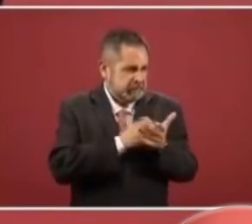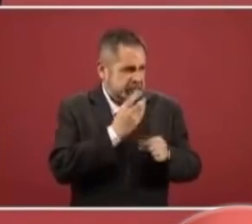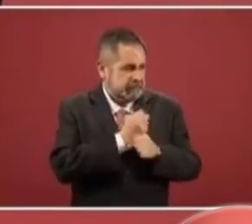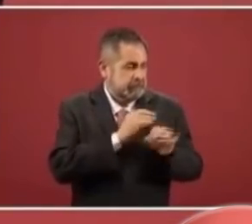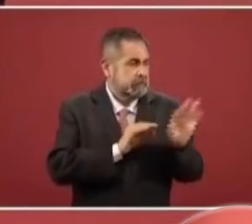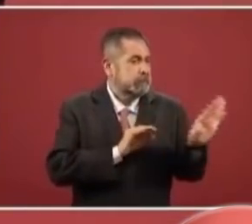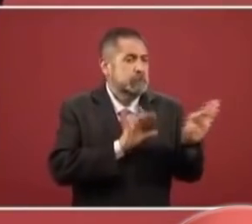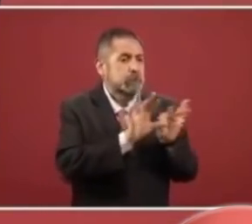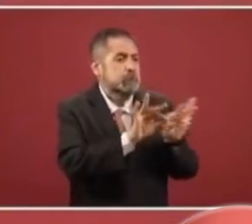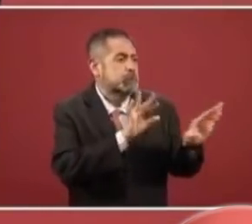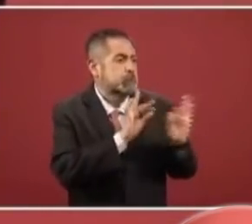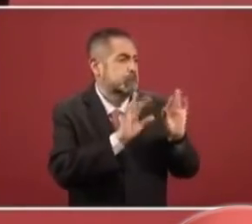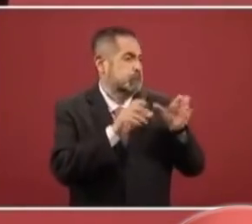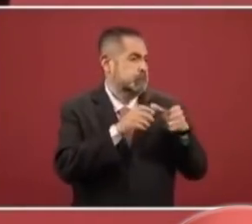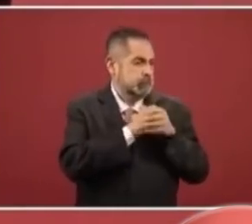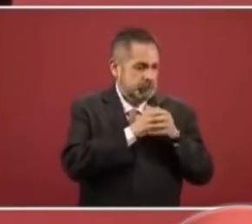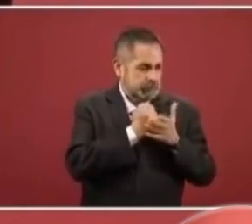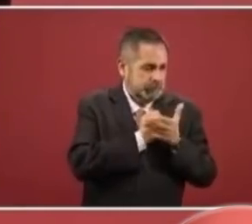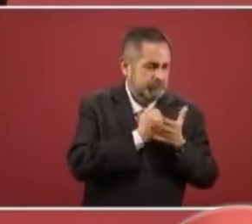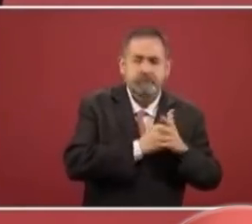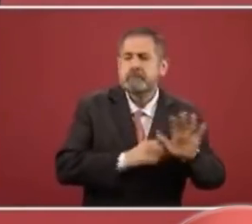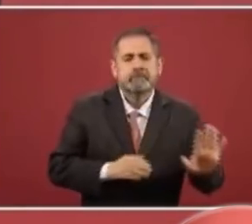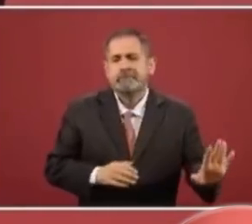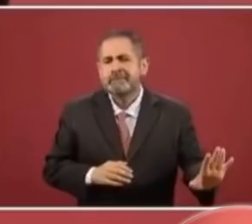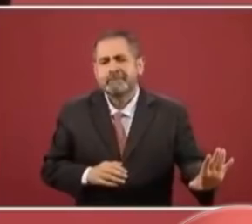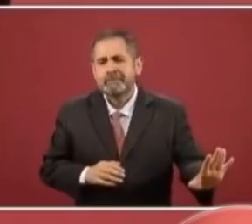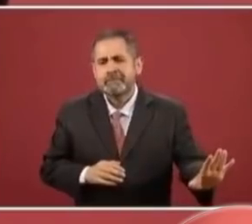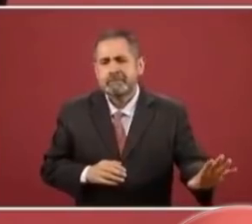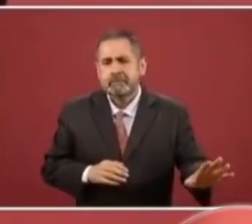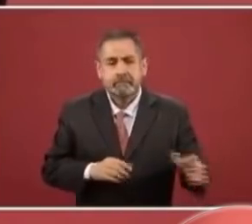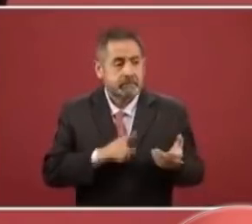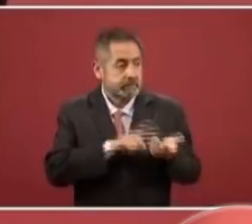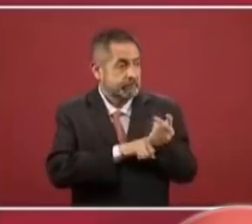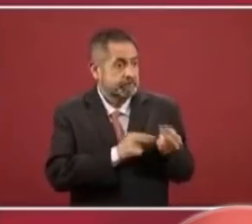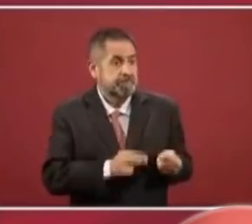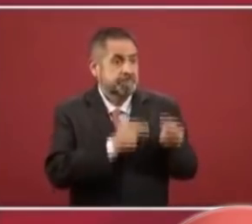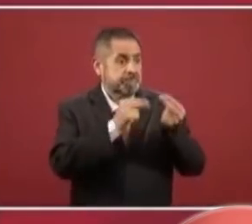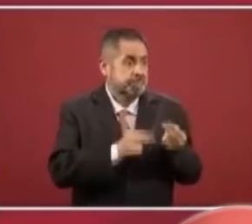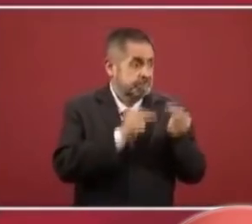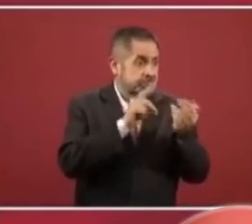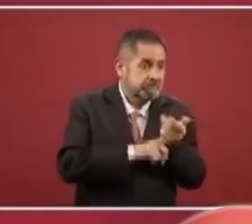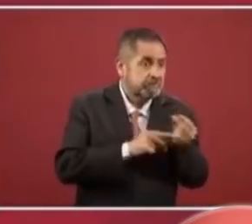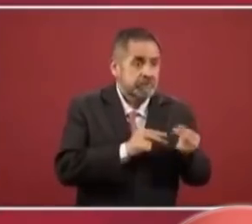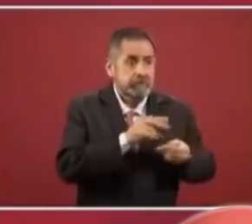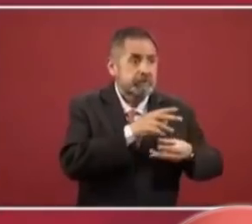en donde inclusive están metidos en los negocios,